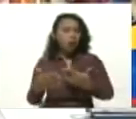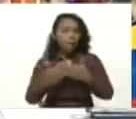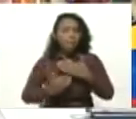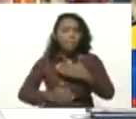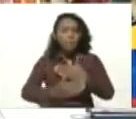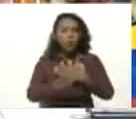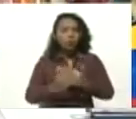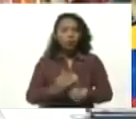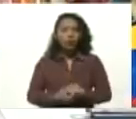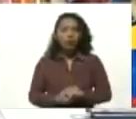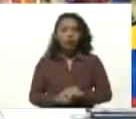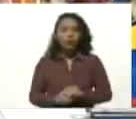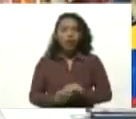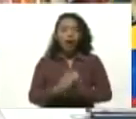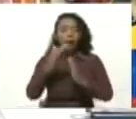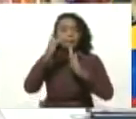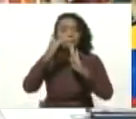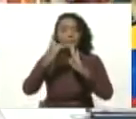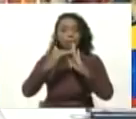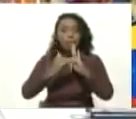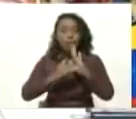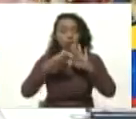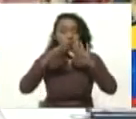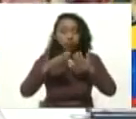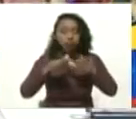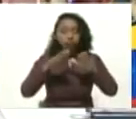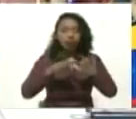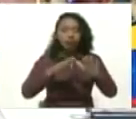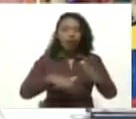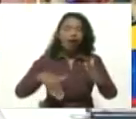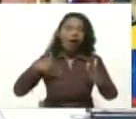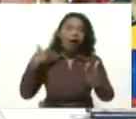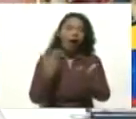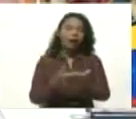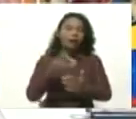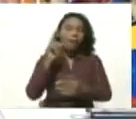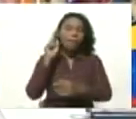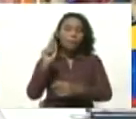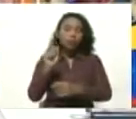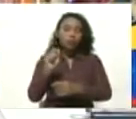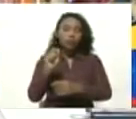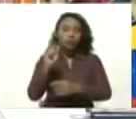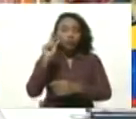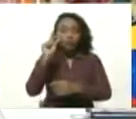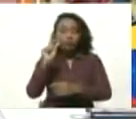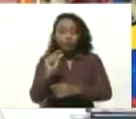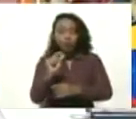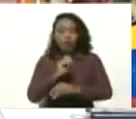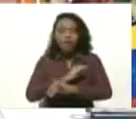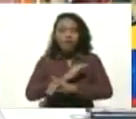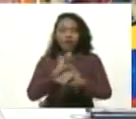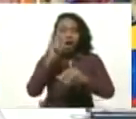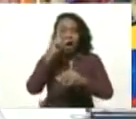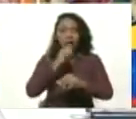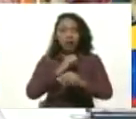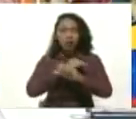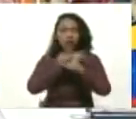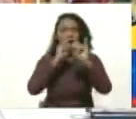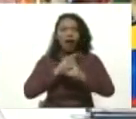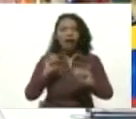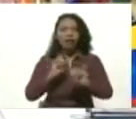avanzar en bajar la curva hasta el punto mínimo y tener un fin de año de